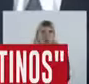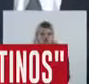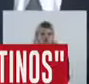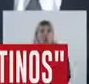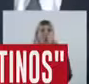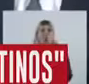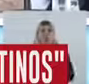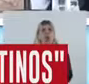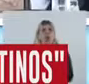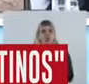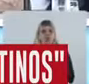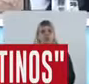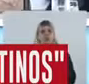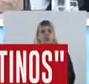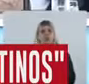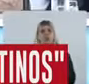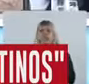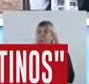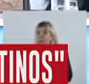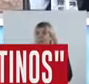El primer ATP,